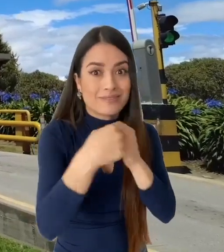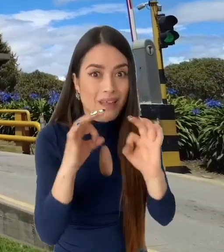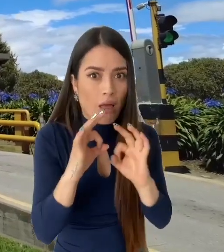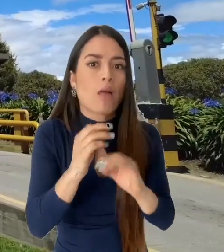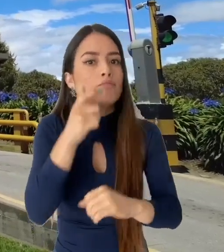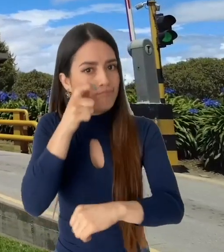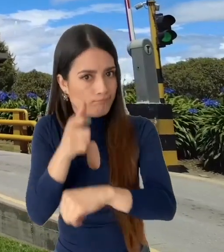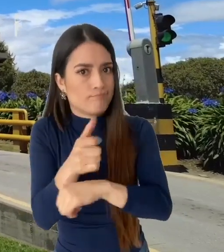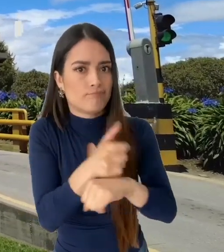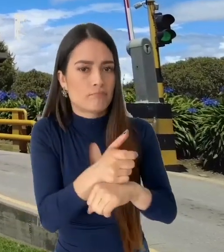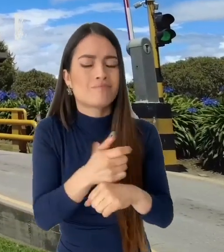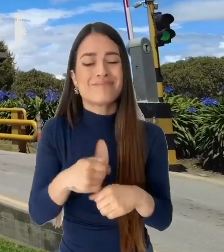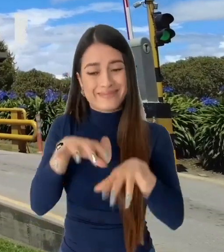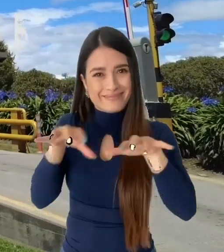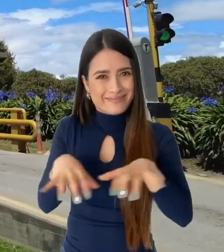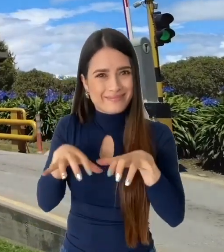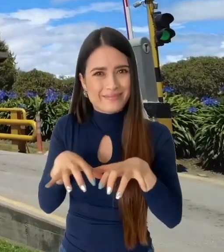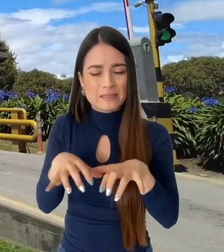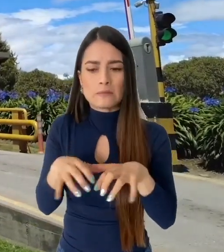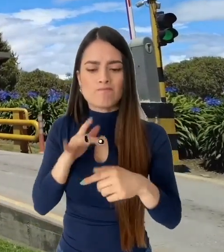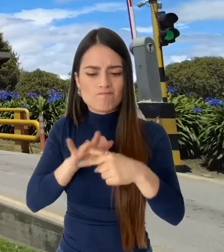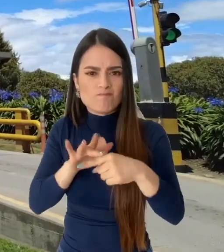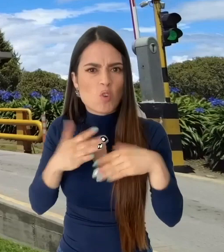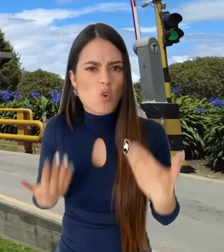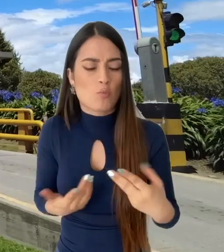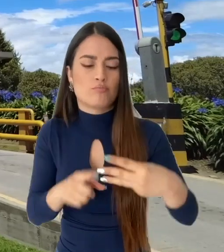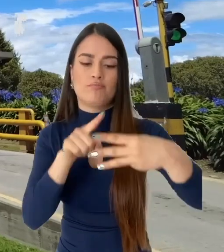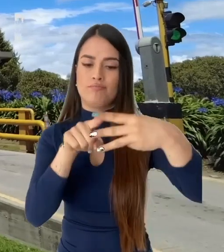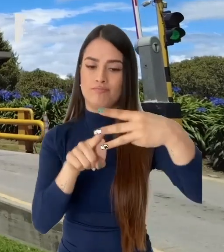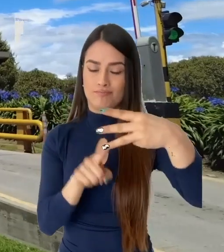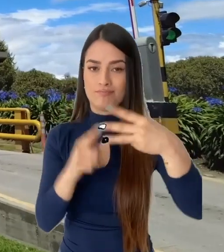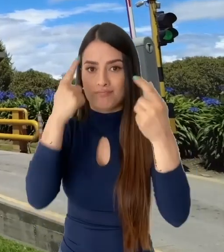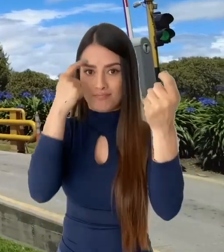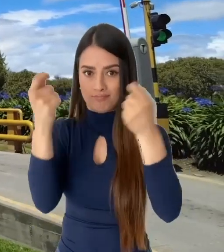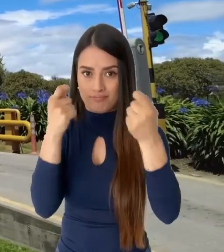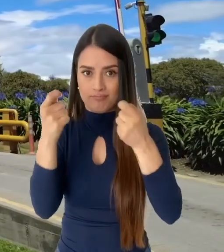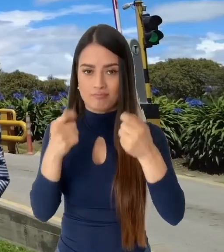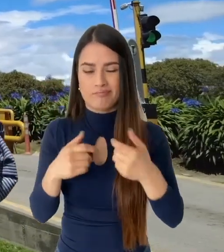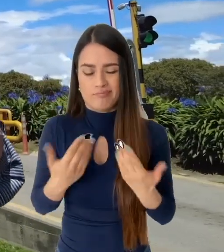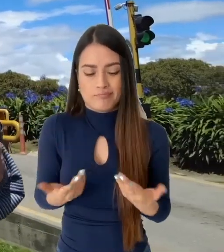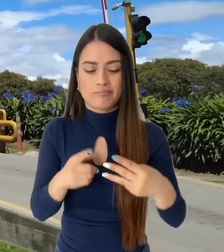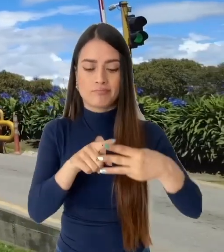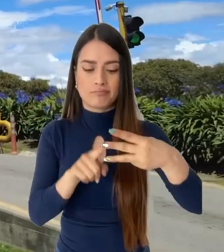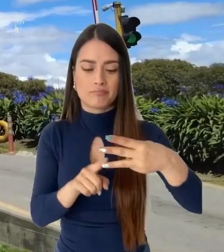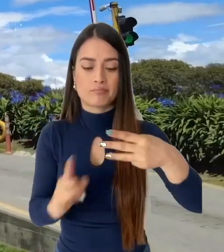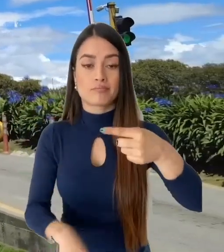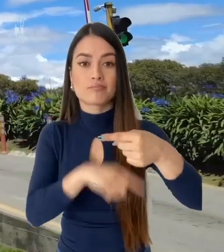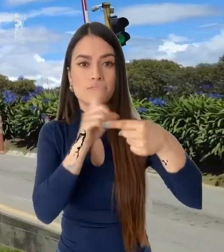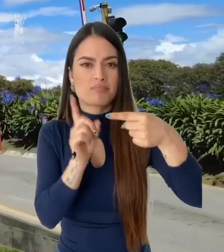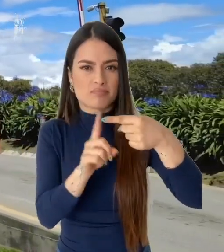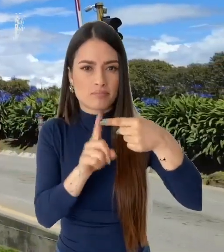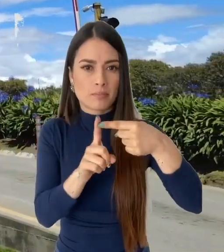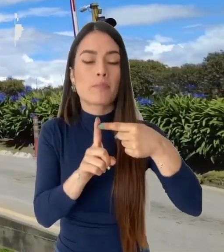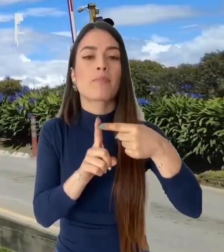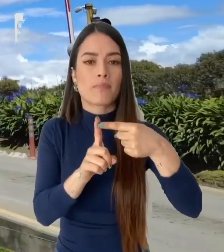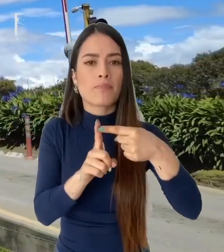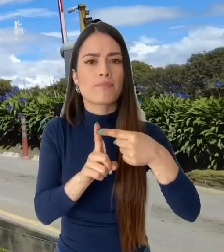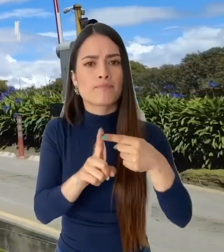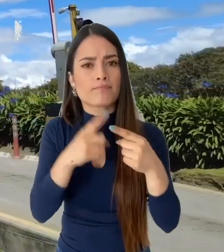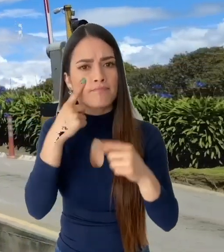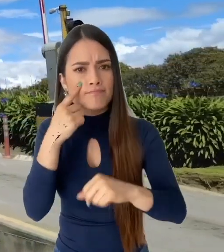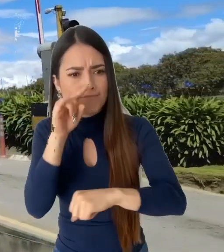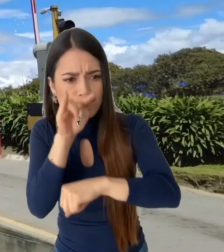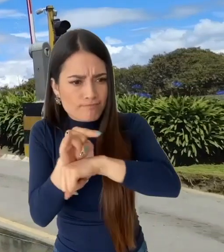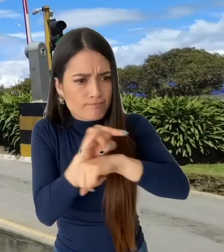hemos implementado tres estrategias con tres líneas de trabajo claramente definidas una son